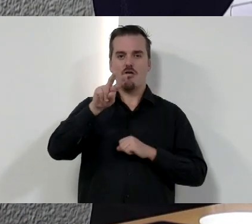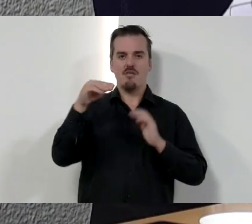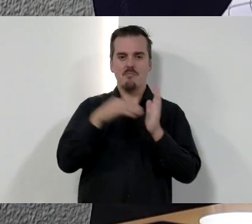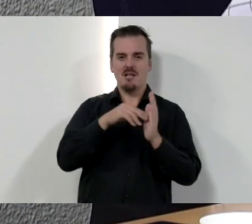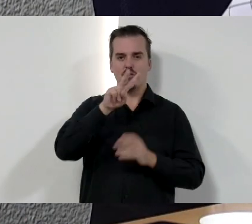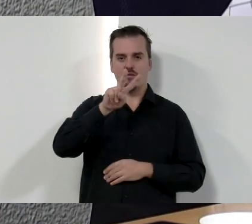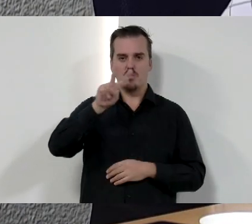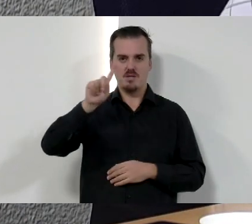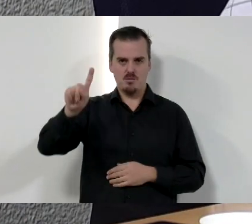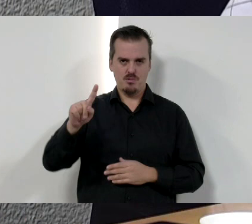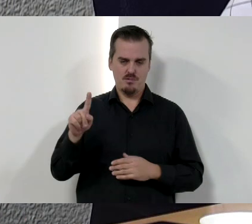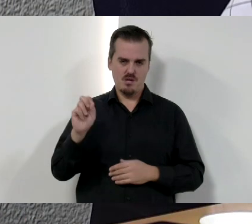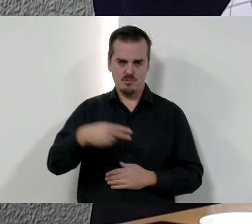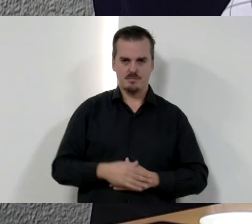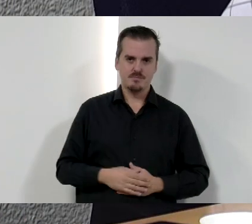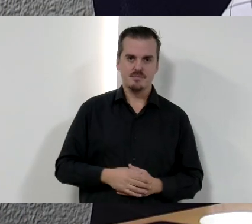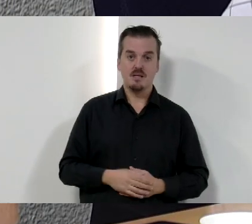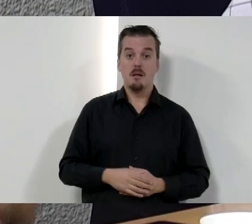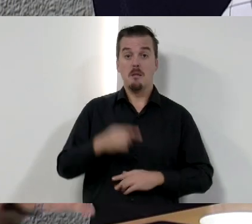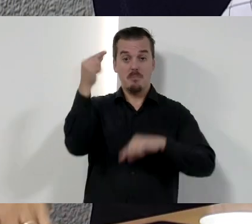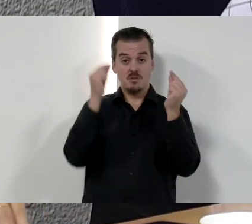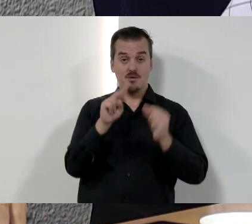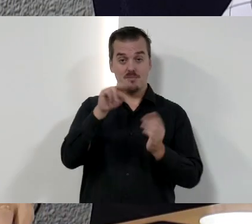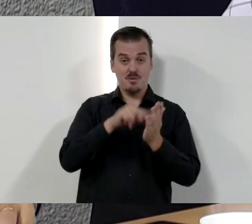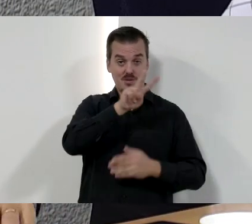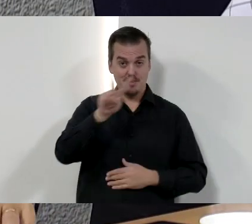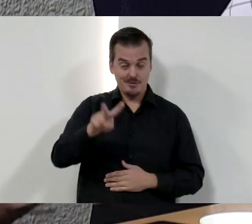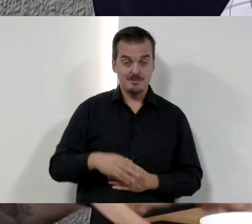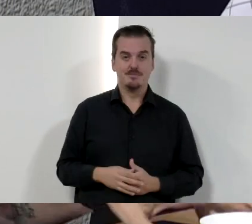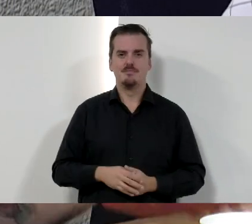612.221. Y en el presupuesto del año 2022,